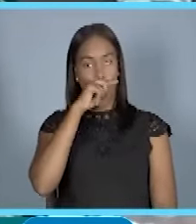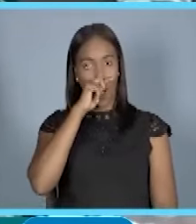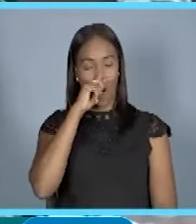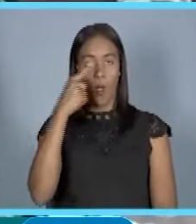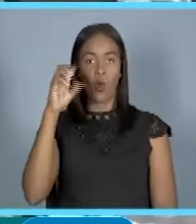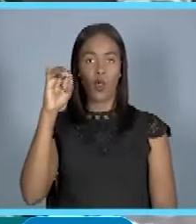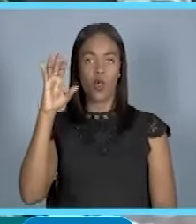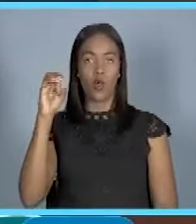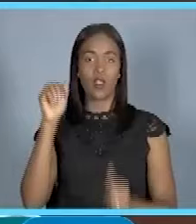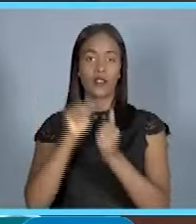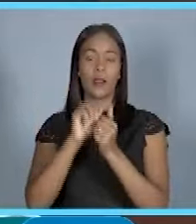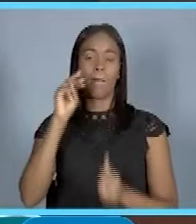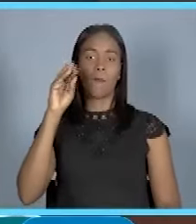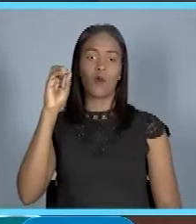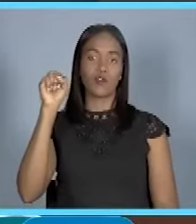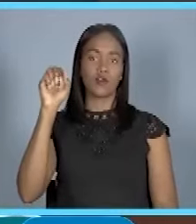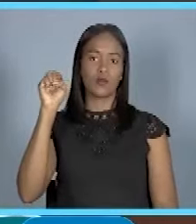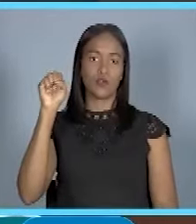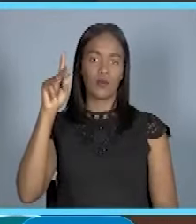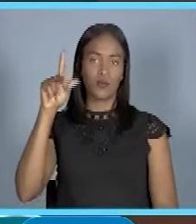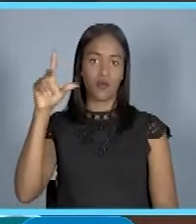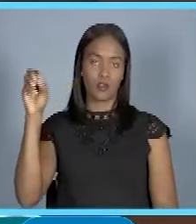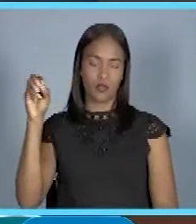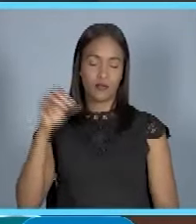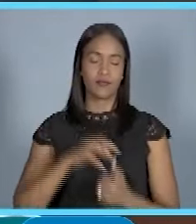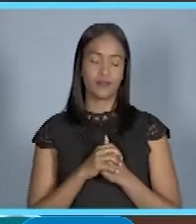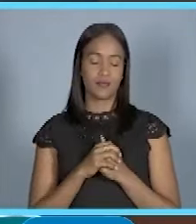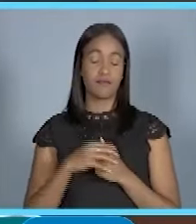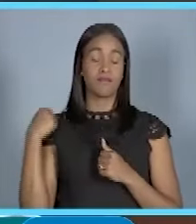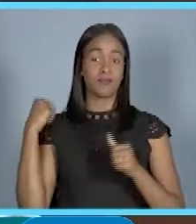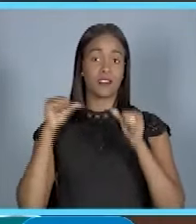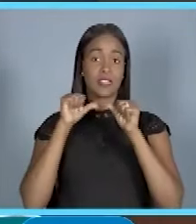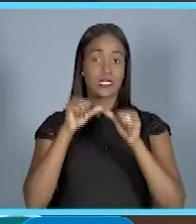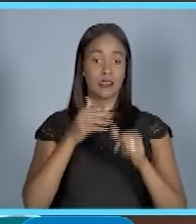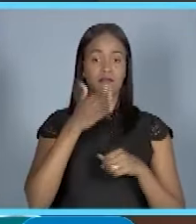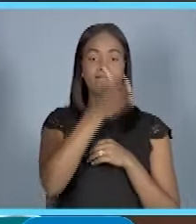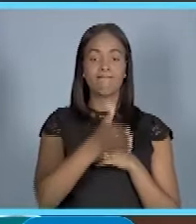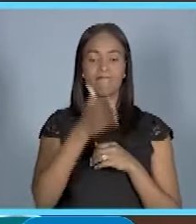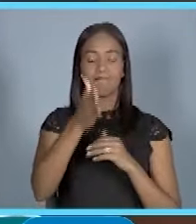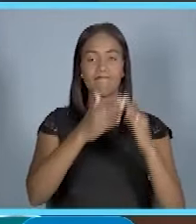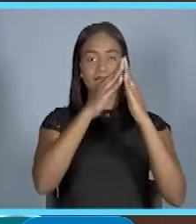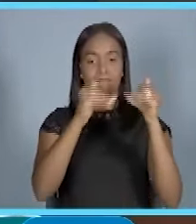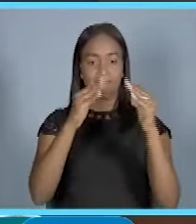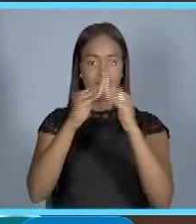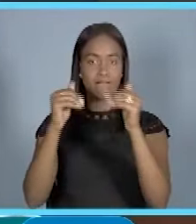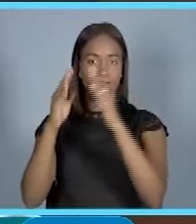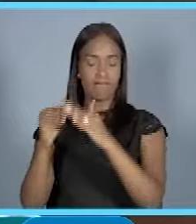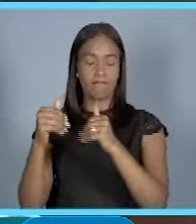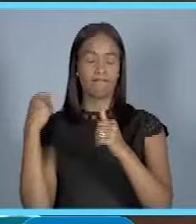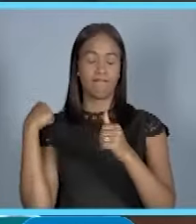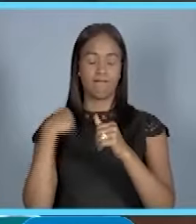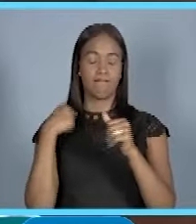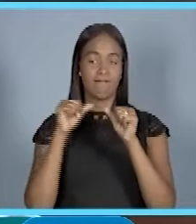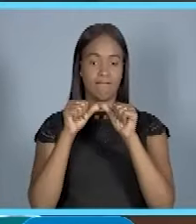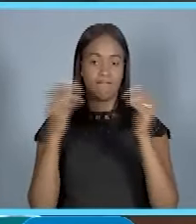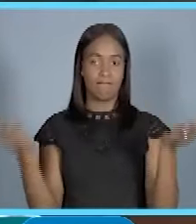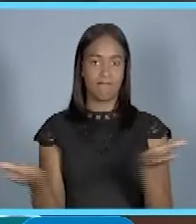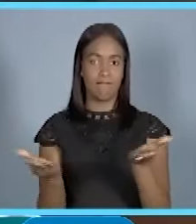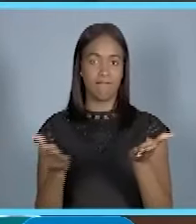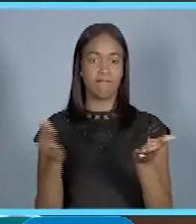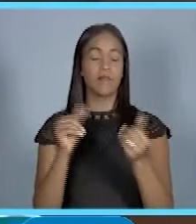en el Moscoso Cuello. Seguimos con el casa a casa, seguimos buscando lo que son enfermedad diarreica aguda y sigue